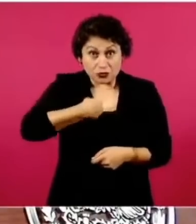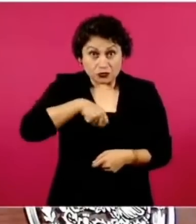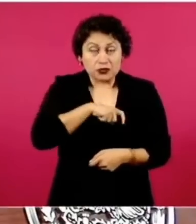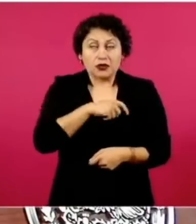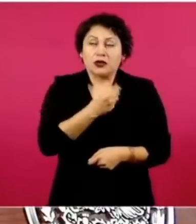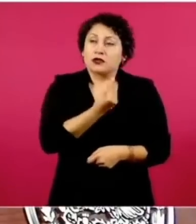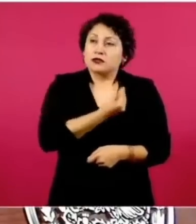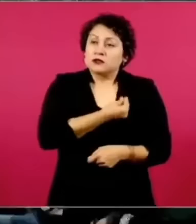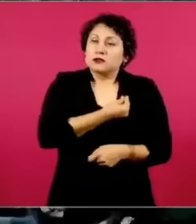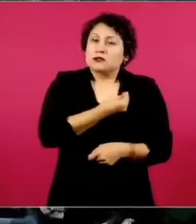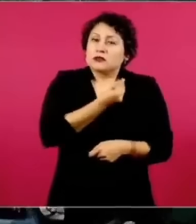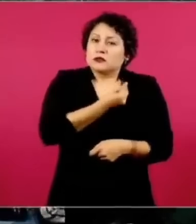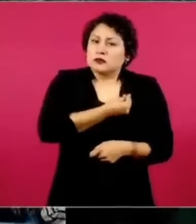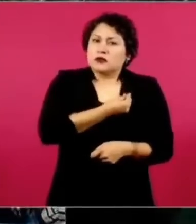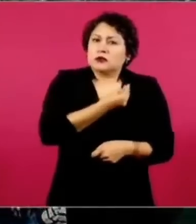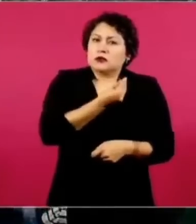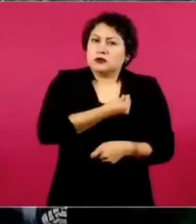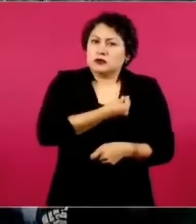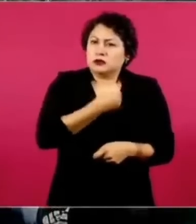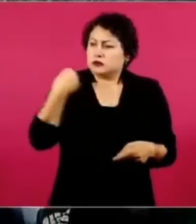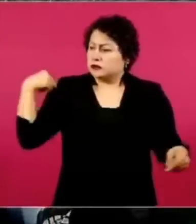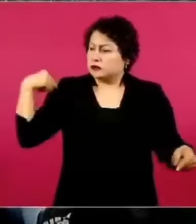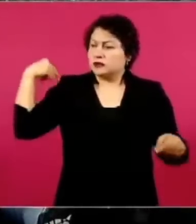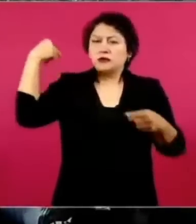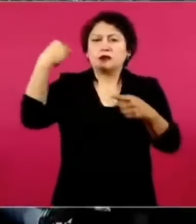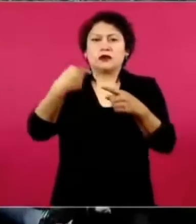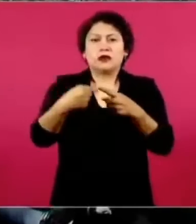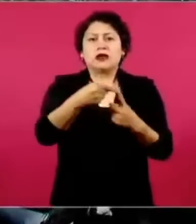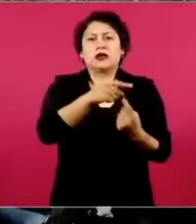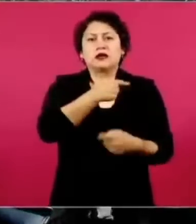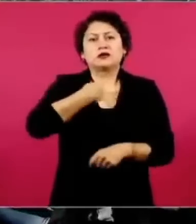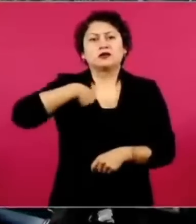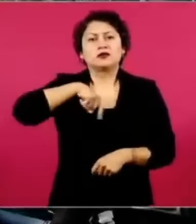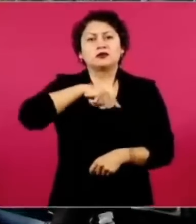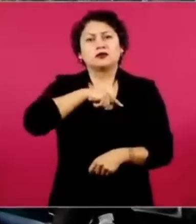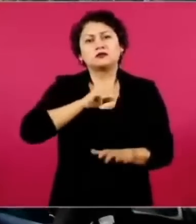afortunadamente vencimos, se repite